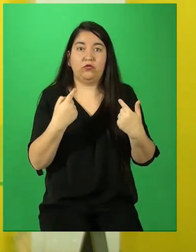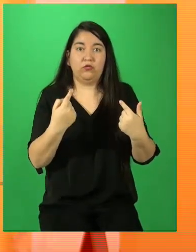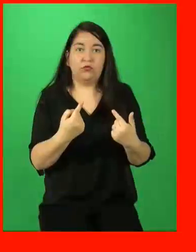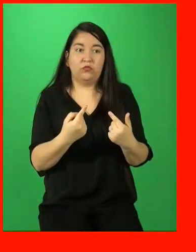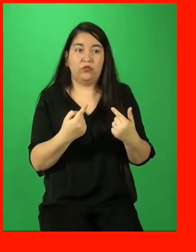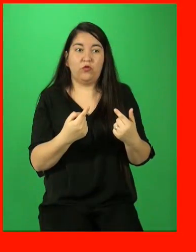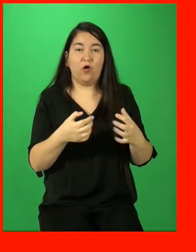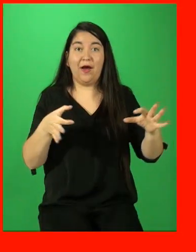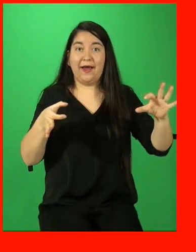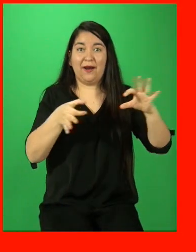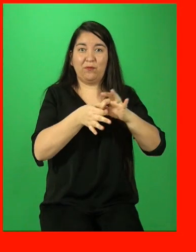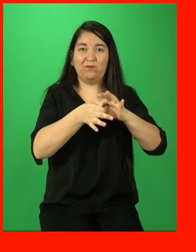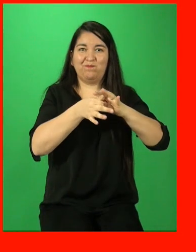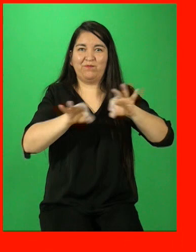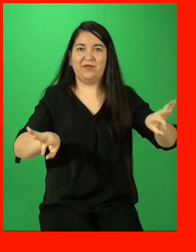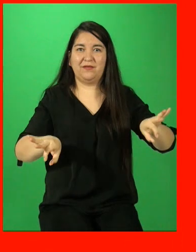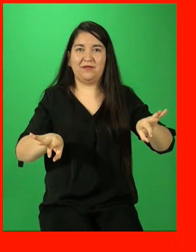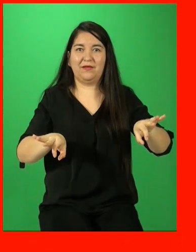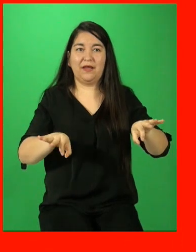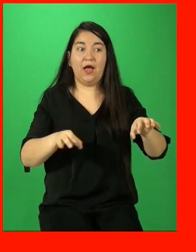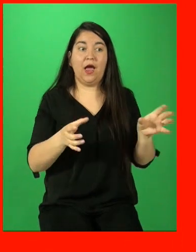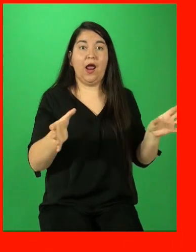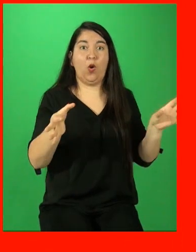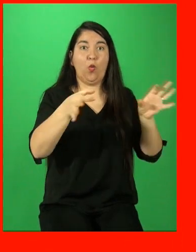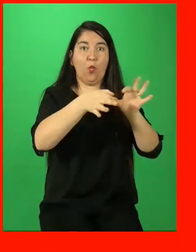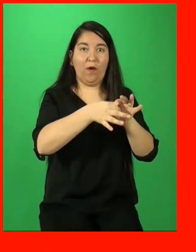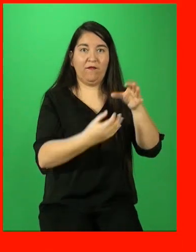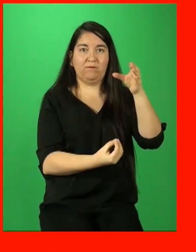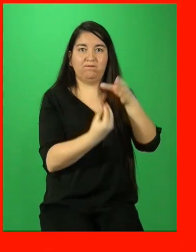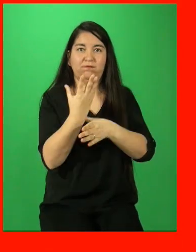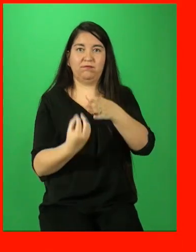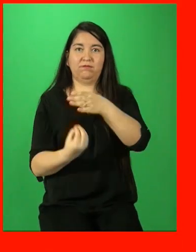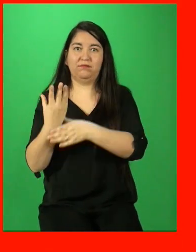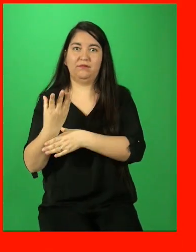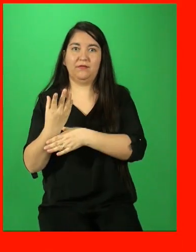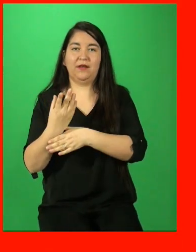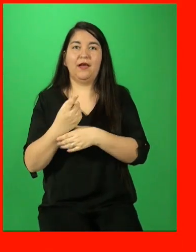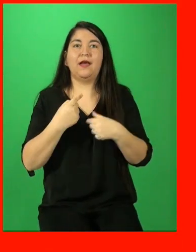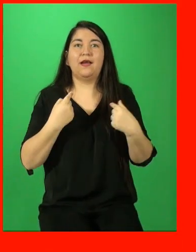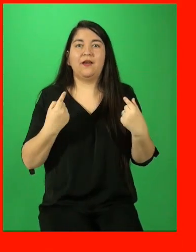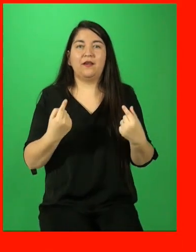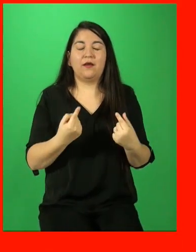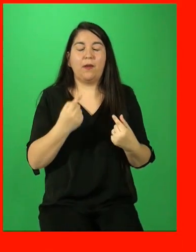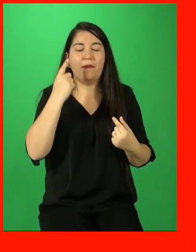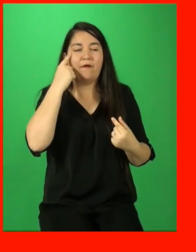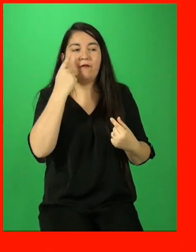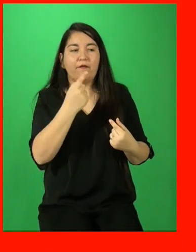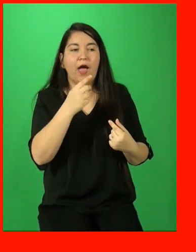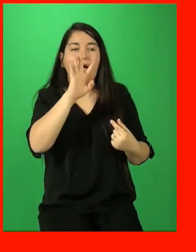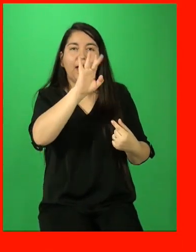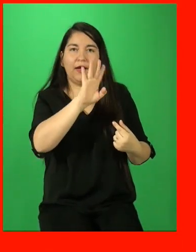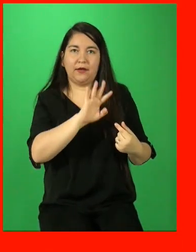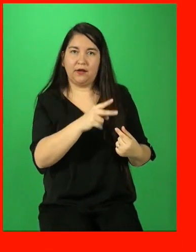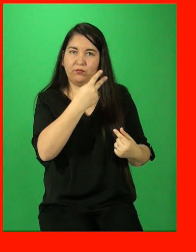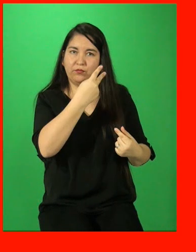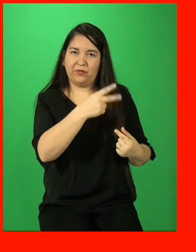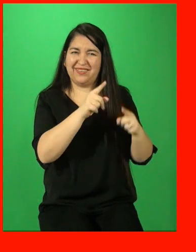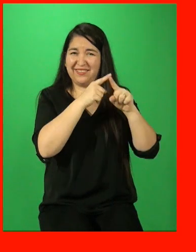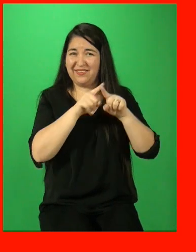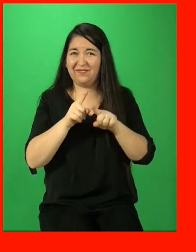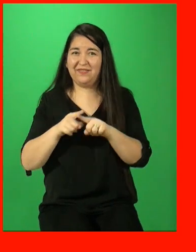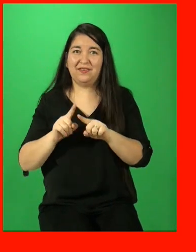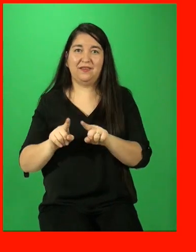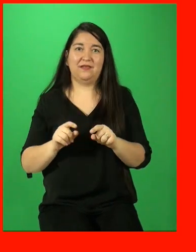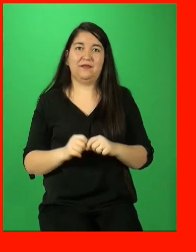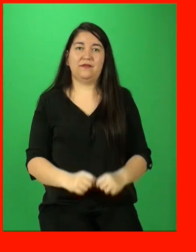los enlaces químicos y vamos a formar nuevas especies, las cuales van a tener características y propiedades